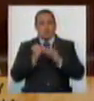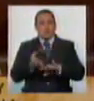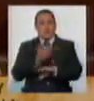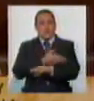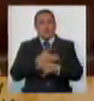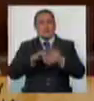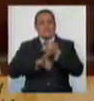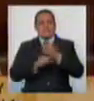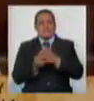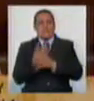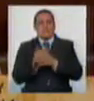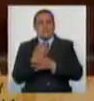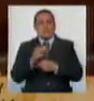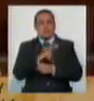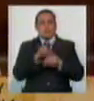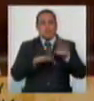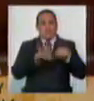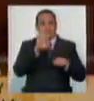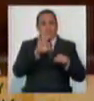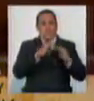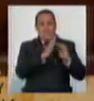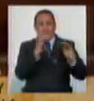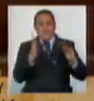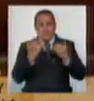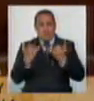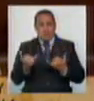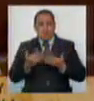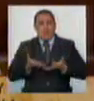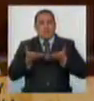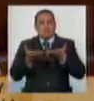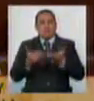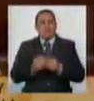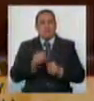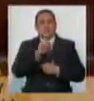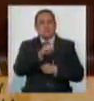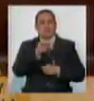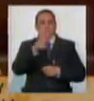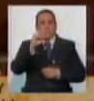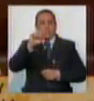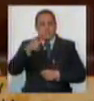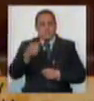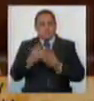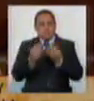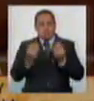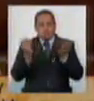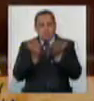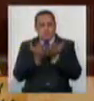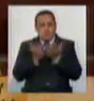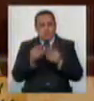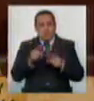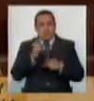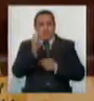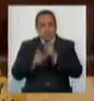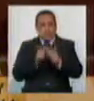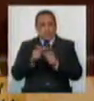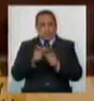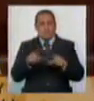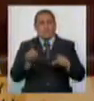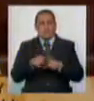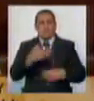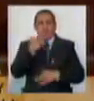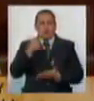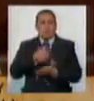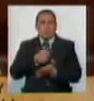del 2013 permitió que más de 102.000 trabajadores de salud del sector público tengan una mejor